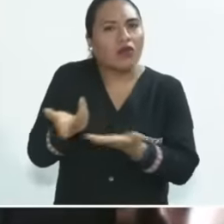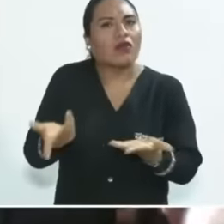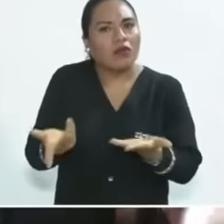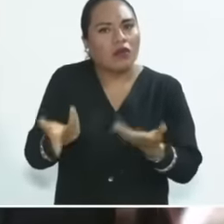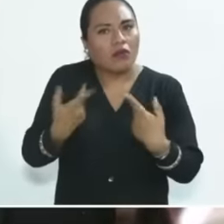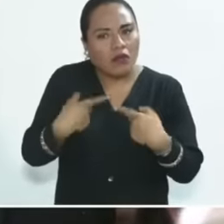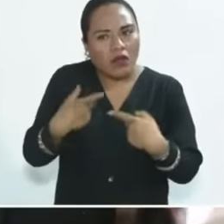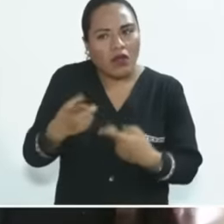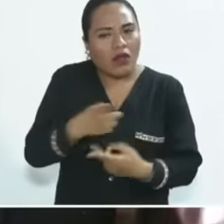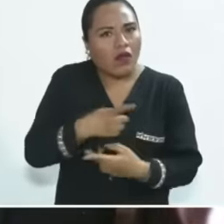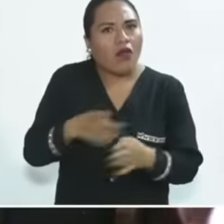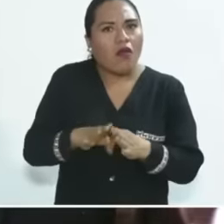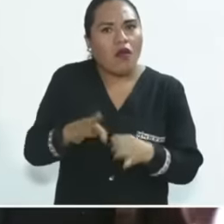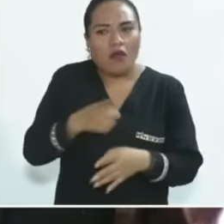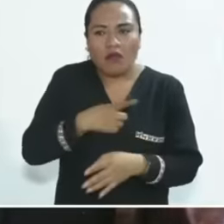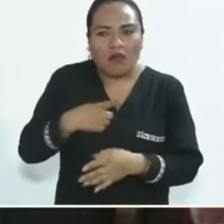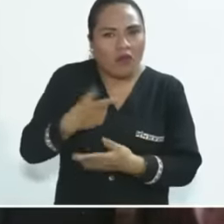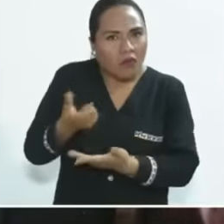Y le decía